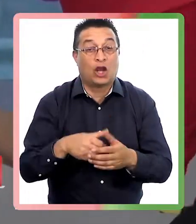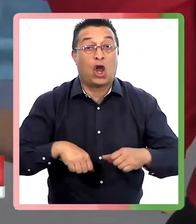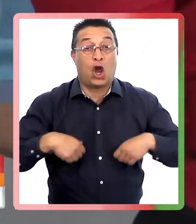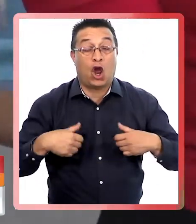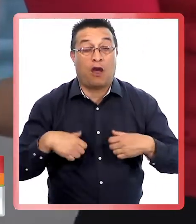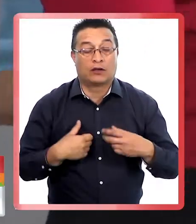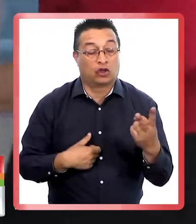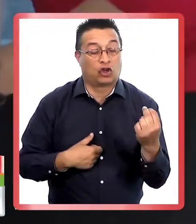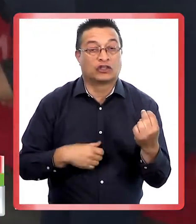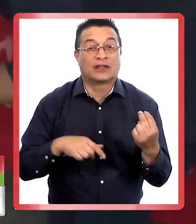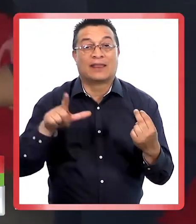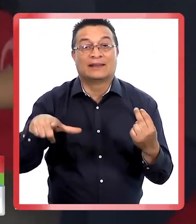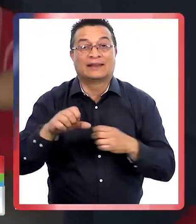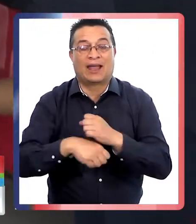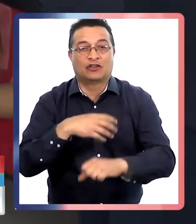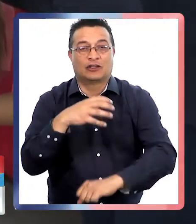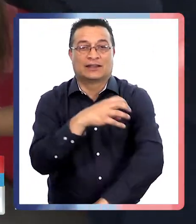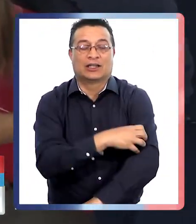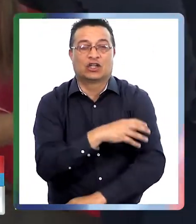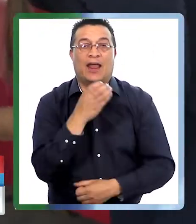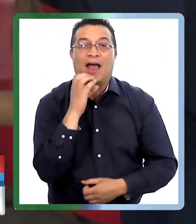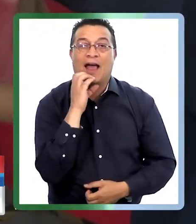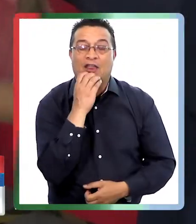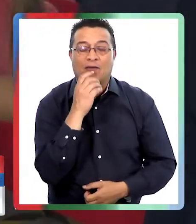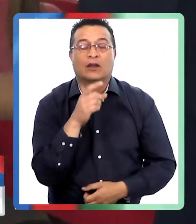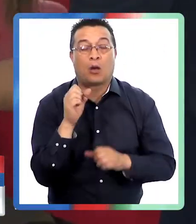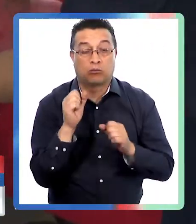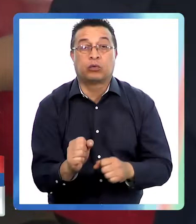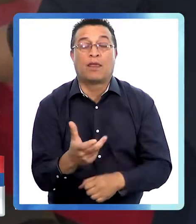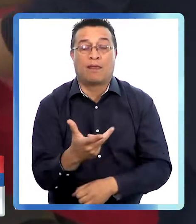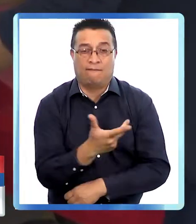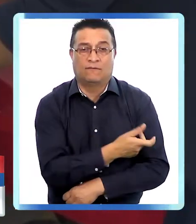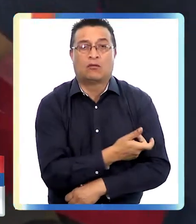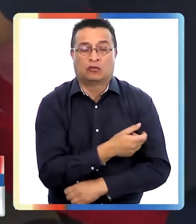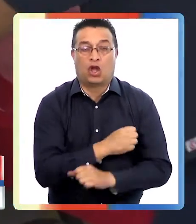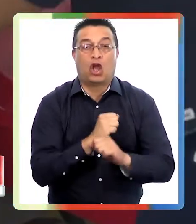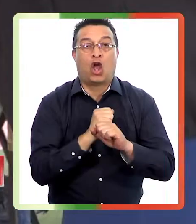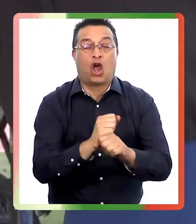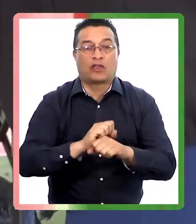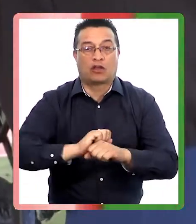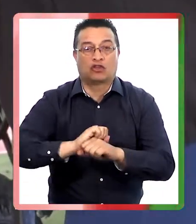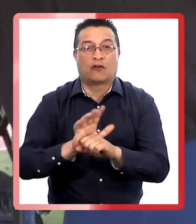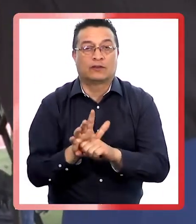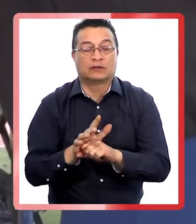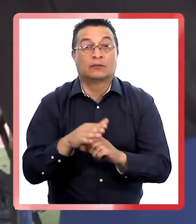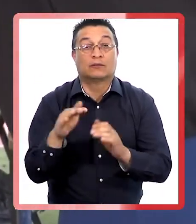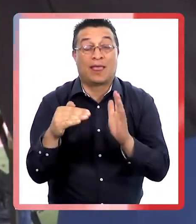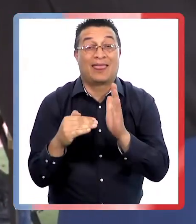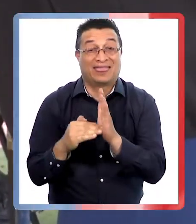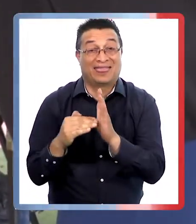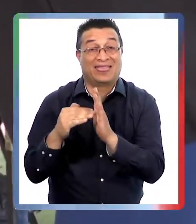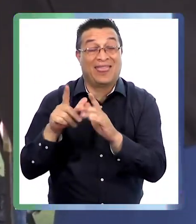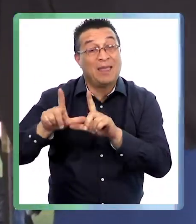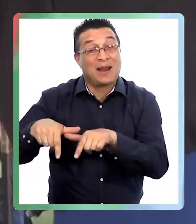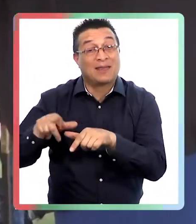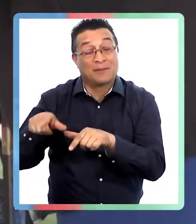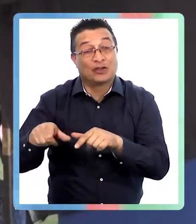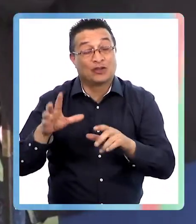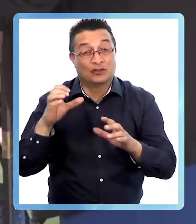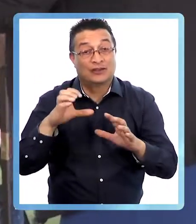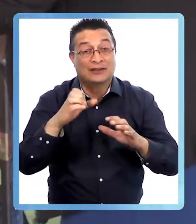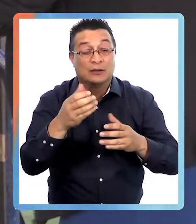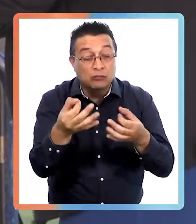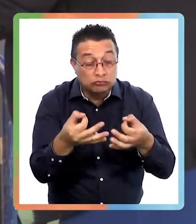2 a 17 años en la región de Antofagasta quienes pueden vacunarse contra el COVID-19. Según el Departamento de Estadísticas e Información de